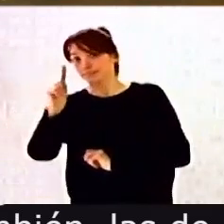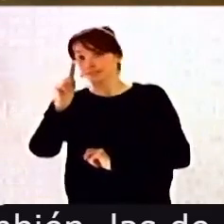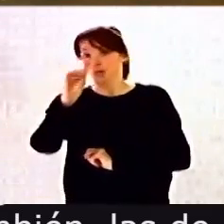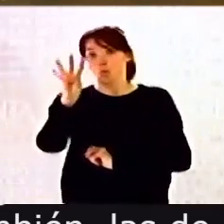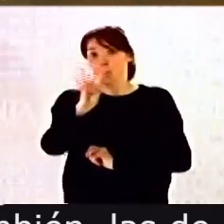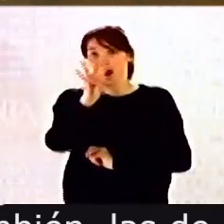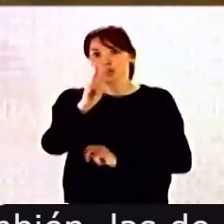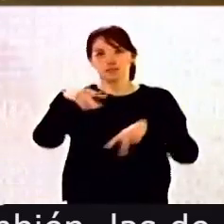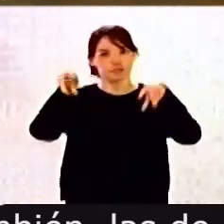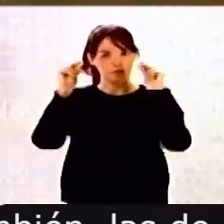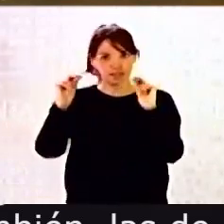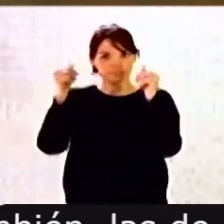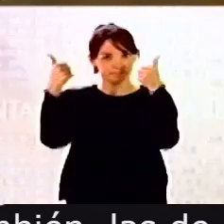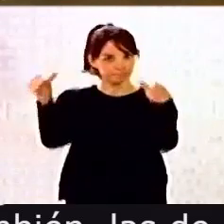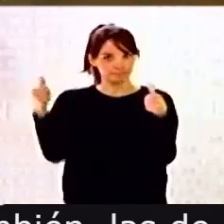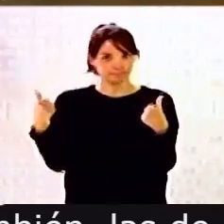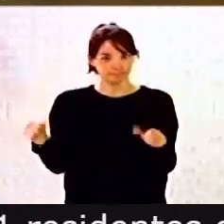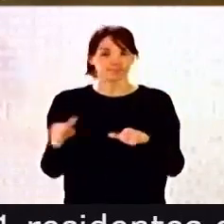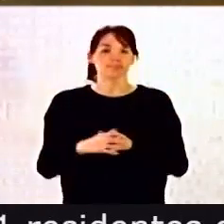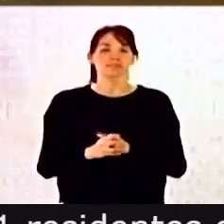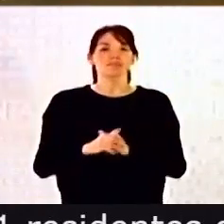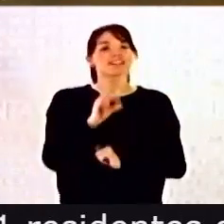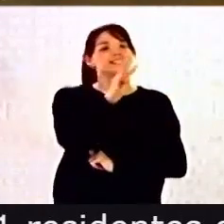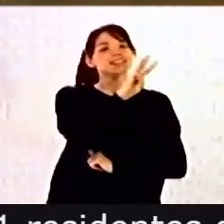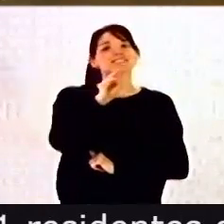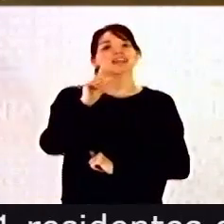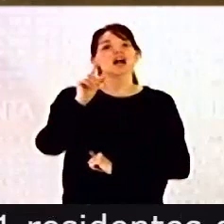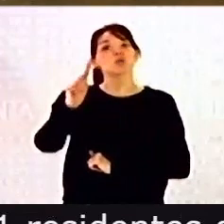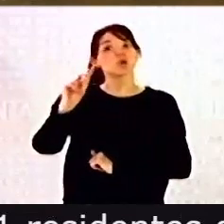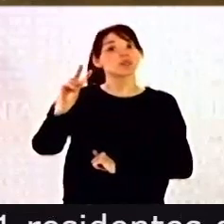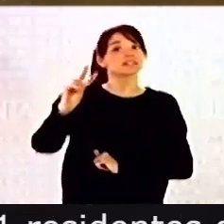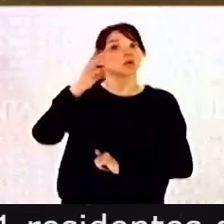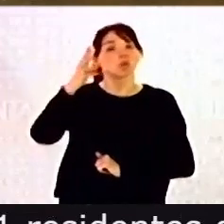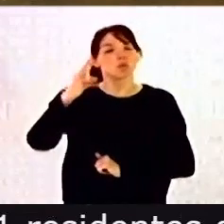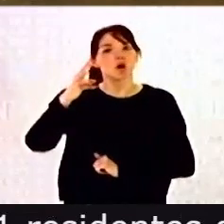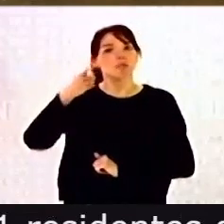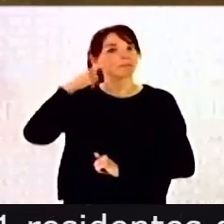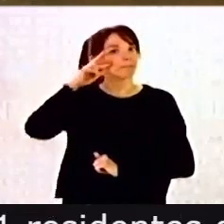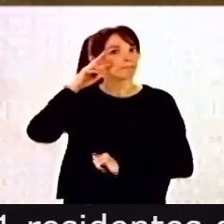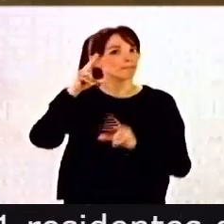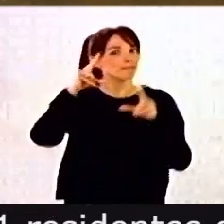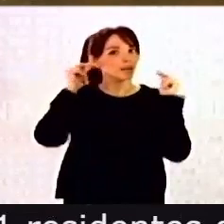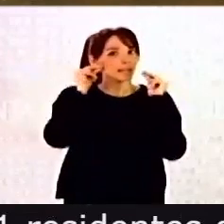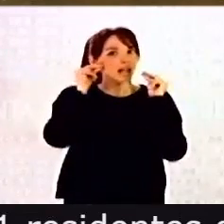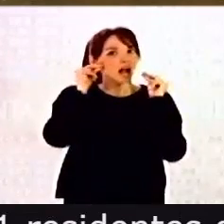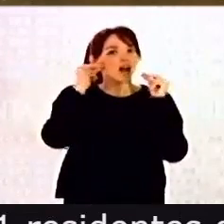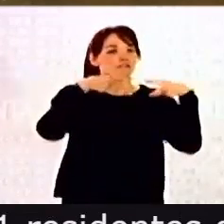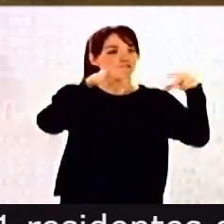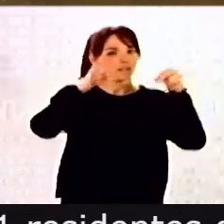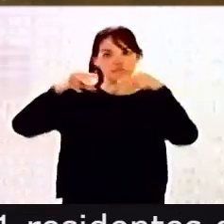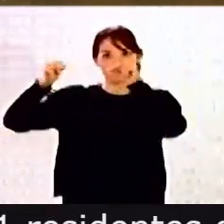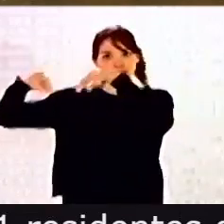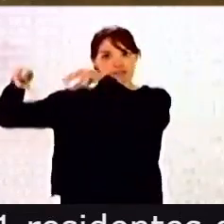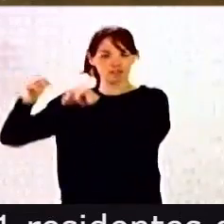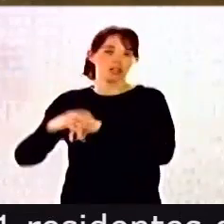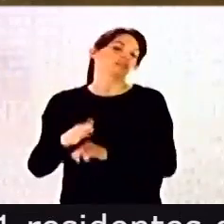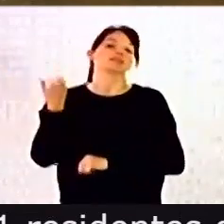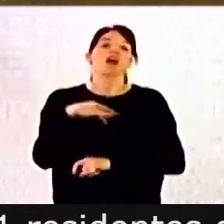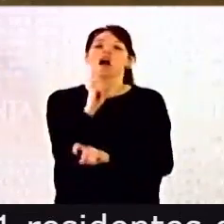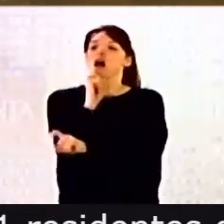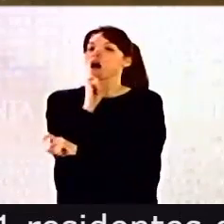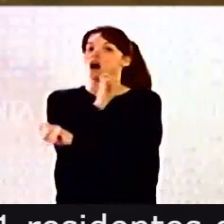año y 31 residentes de segundo año de las especialidades de enfermería. Les quiero anunciar